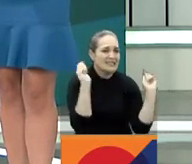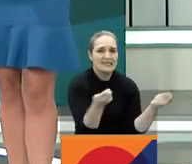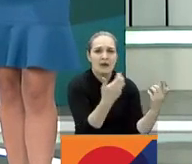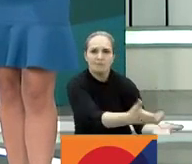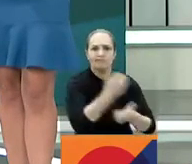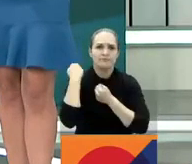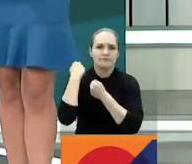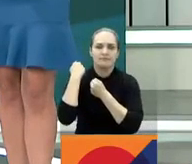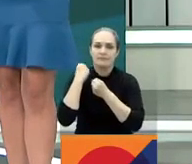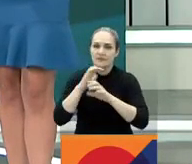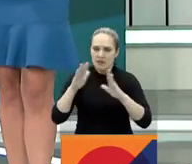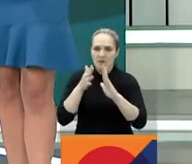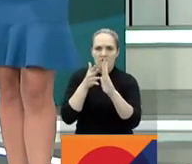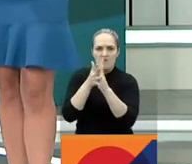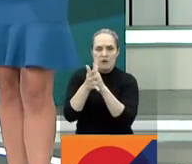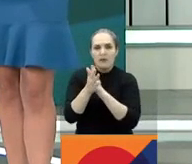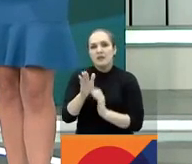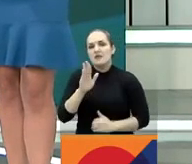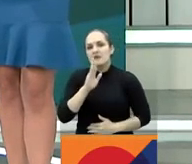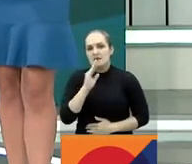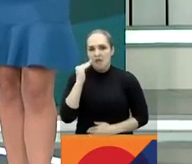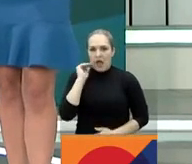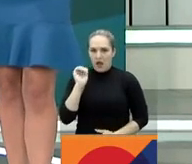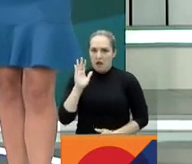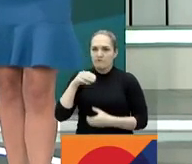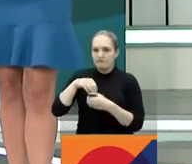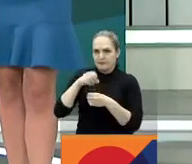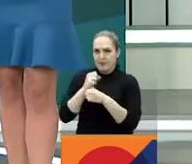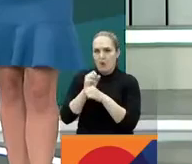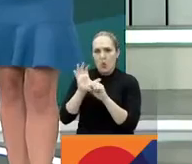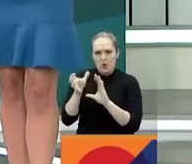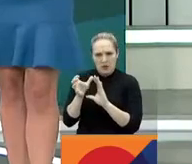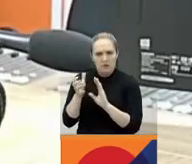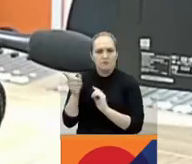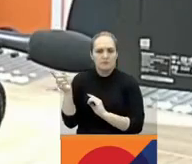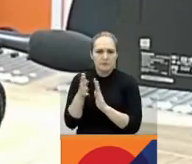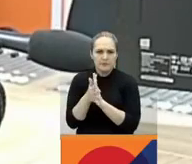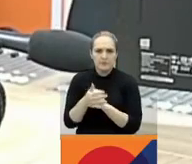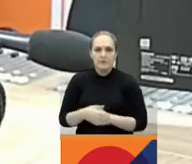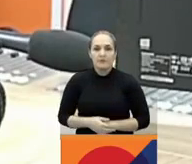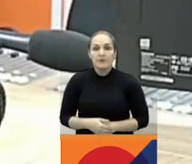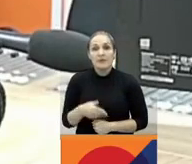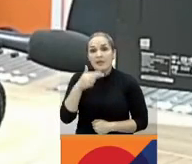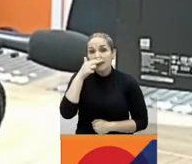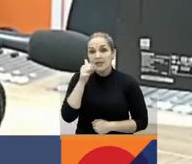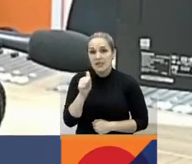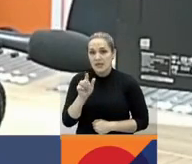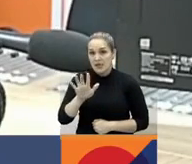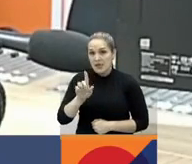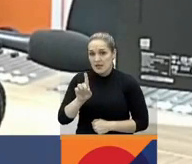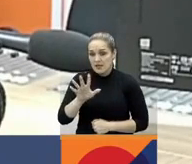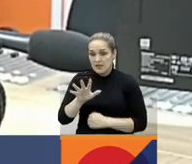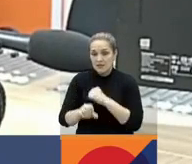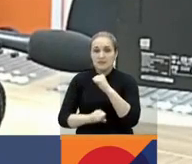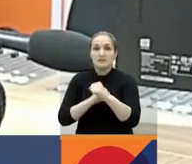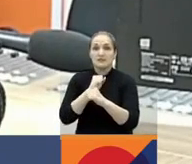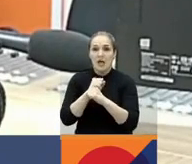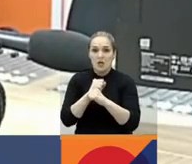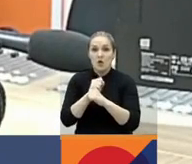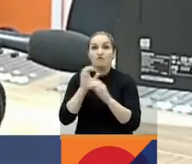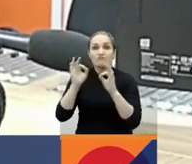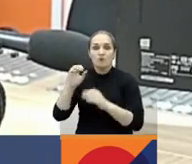El siguiente es un informe de María Elena Velasco, periodista de la Radio Nacional de Colombia. Una menor de 15 años reportada por su familia en Cúcuta